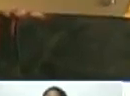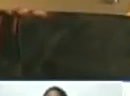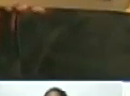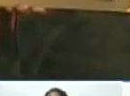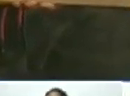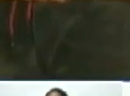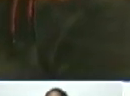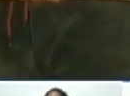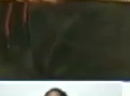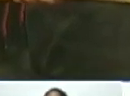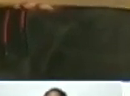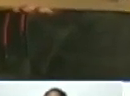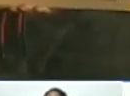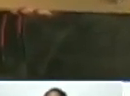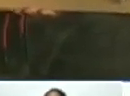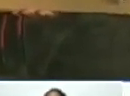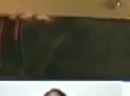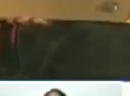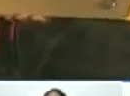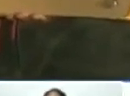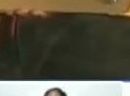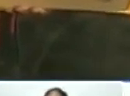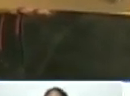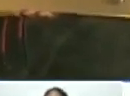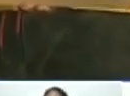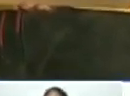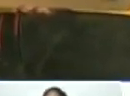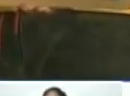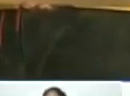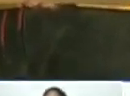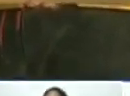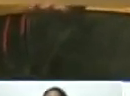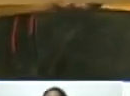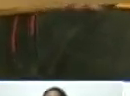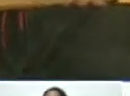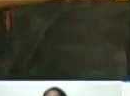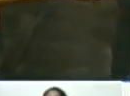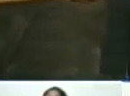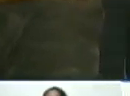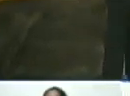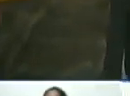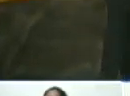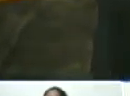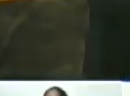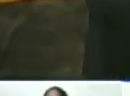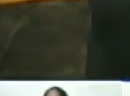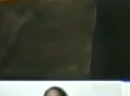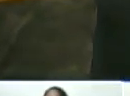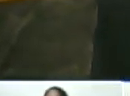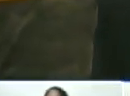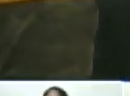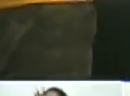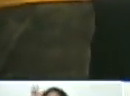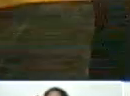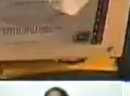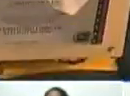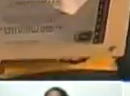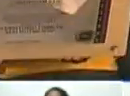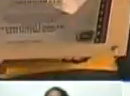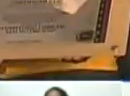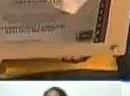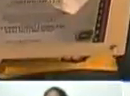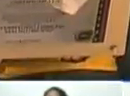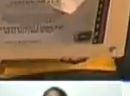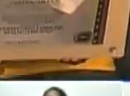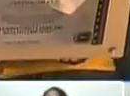con desnutrición. Entonces se le está entregando que hay ya, como lo dijo Melvin, 150 bases